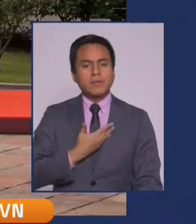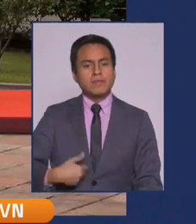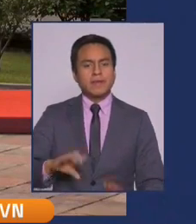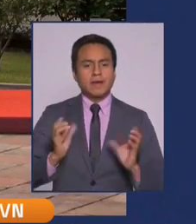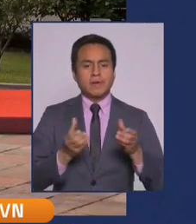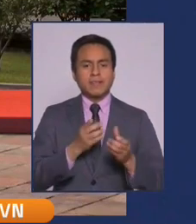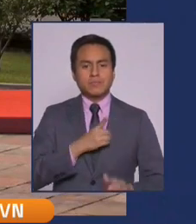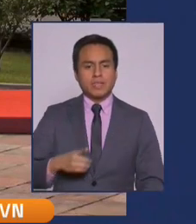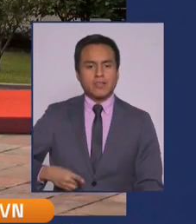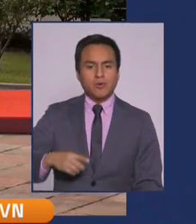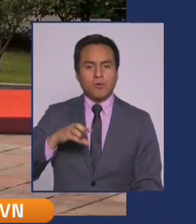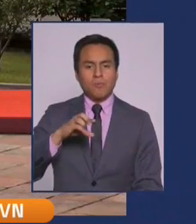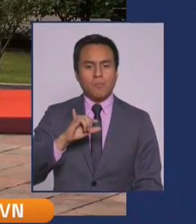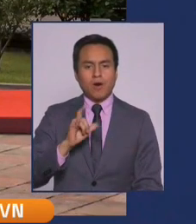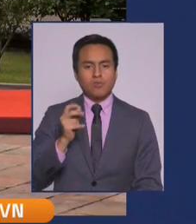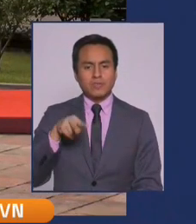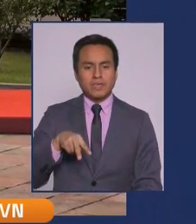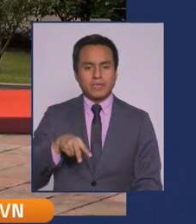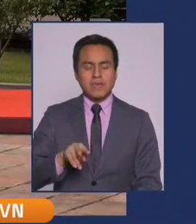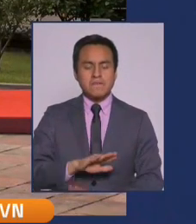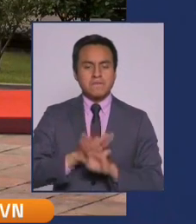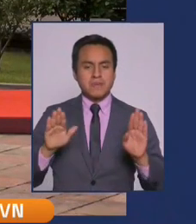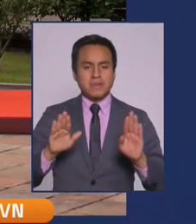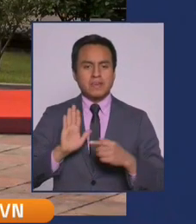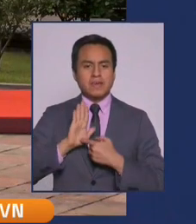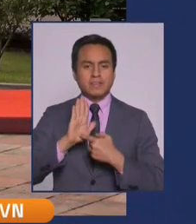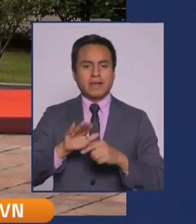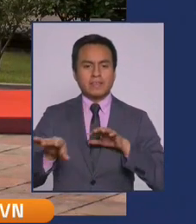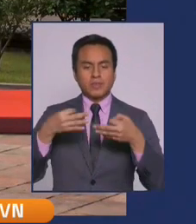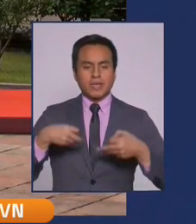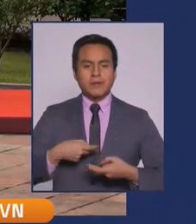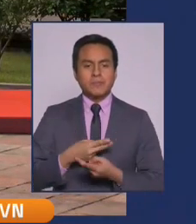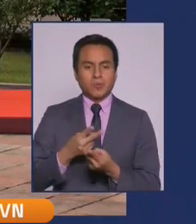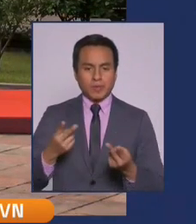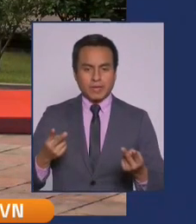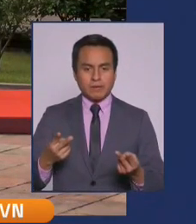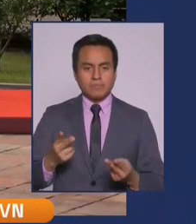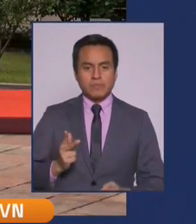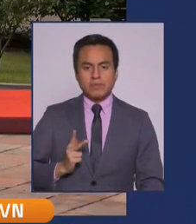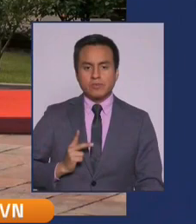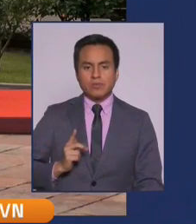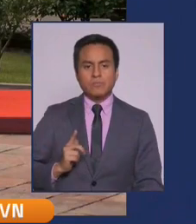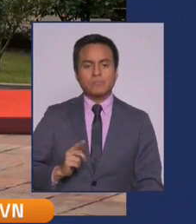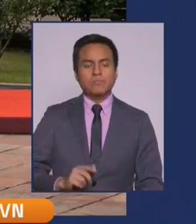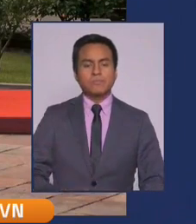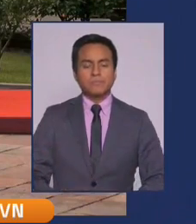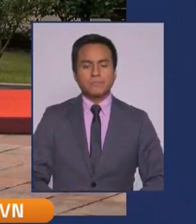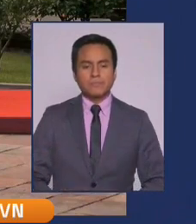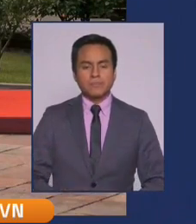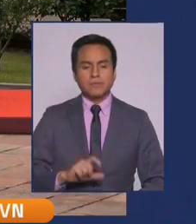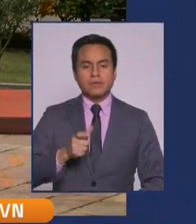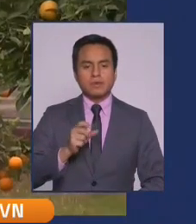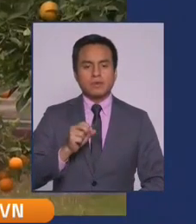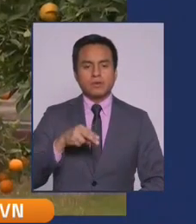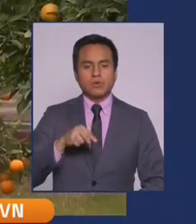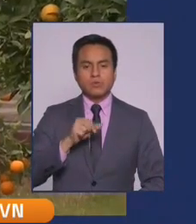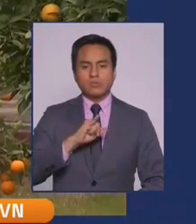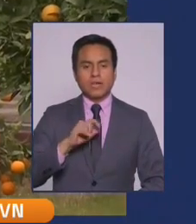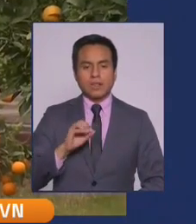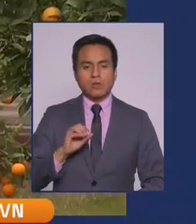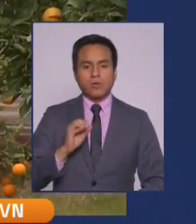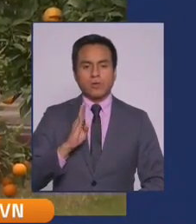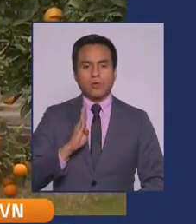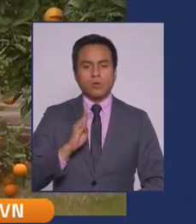de todas estas cosas que suceden tanto en su pacto político como en la seguridad del país, un montón de cosas. Él es